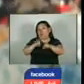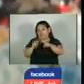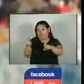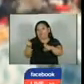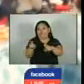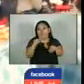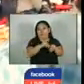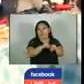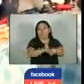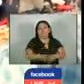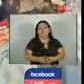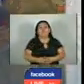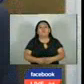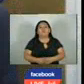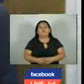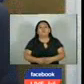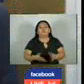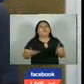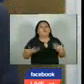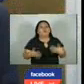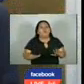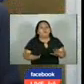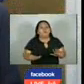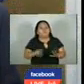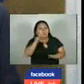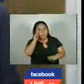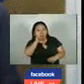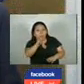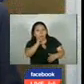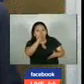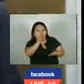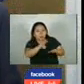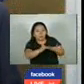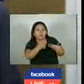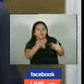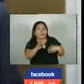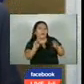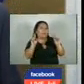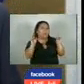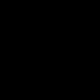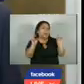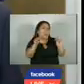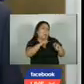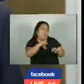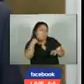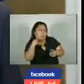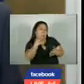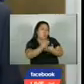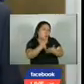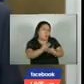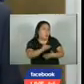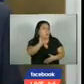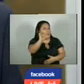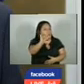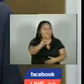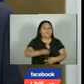efectivo. Y gracias a esa reducción de estos índices de criminalidad, que